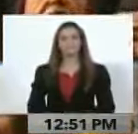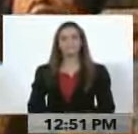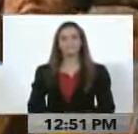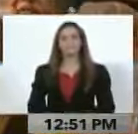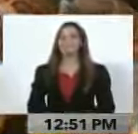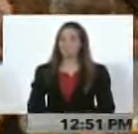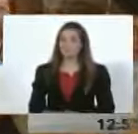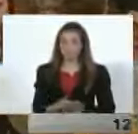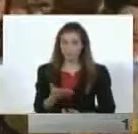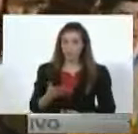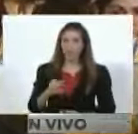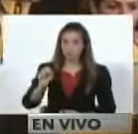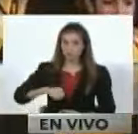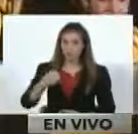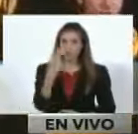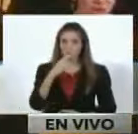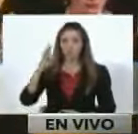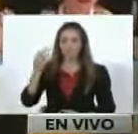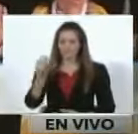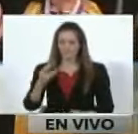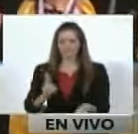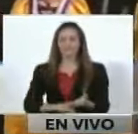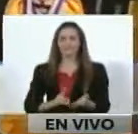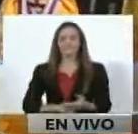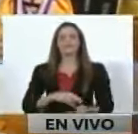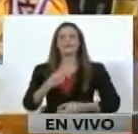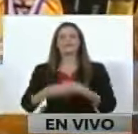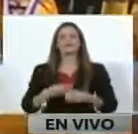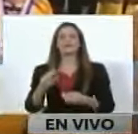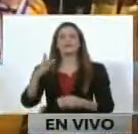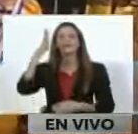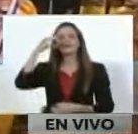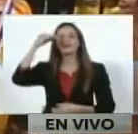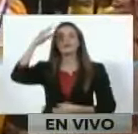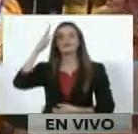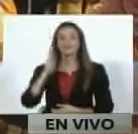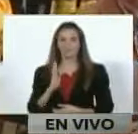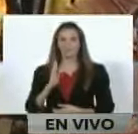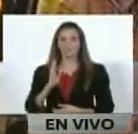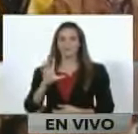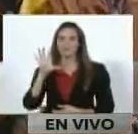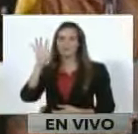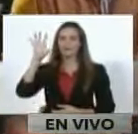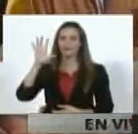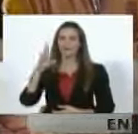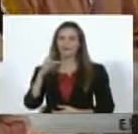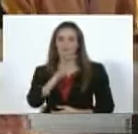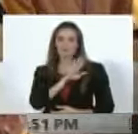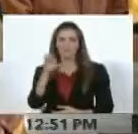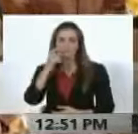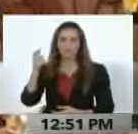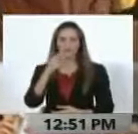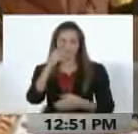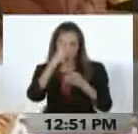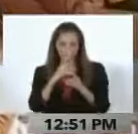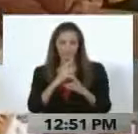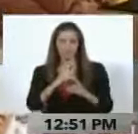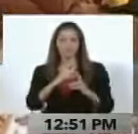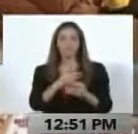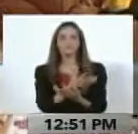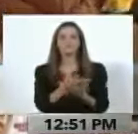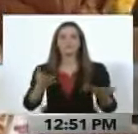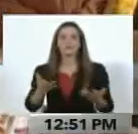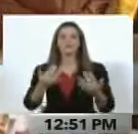Si así fuere, como estoy seguro va a ser, que Dios, la patria y nuestro pueblo se lo reconozca. Quedan